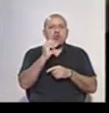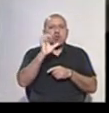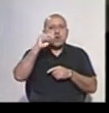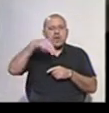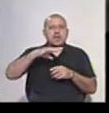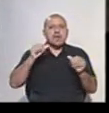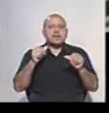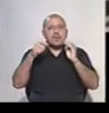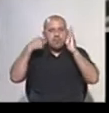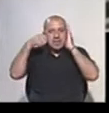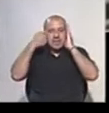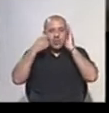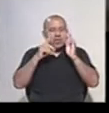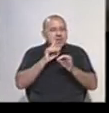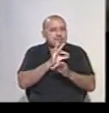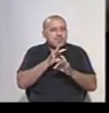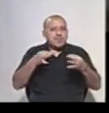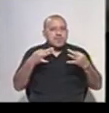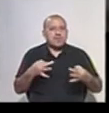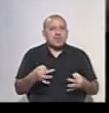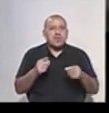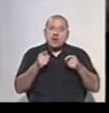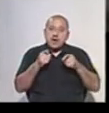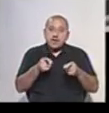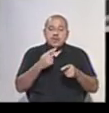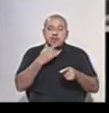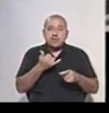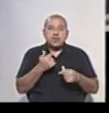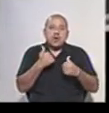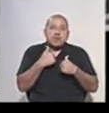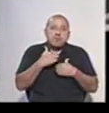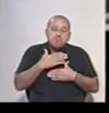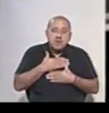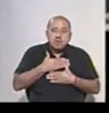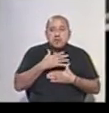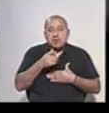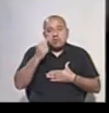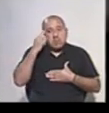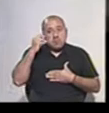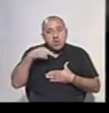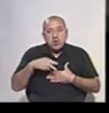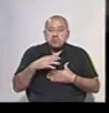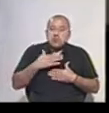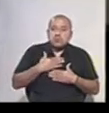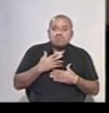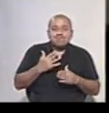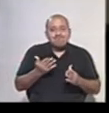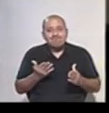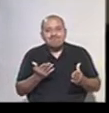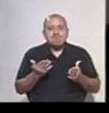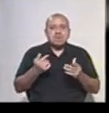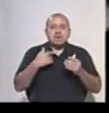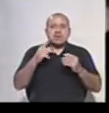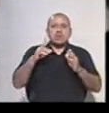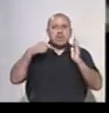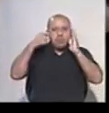películas redondas, perfectas. En este caso, a mí, por algún lado, me falló. O sea, no me parece una mala película, me parece